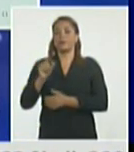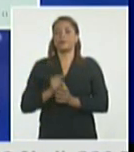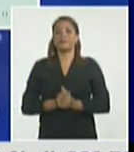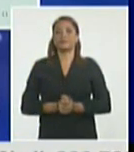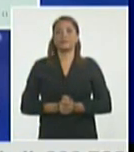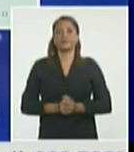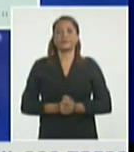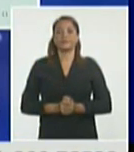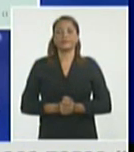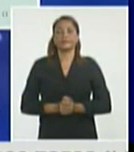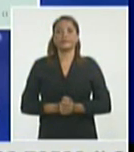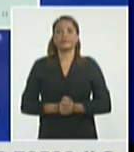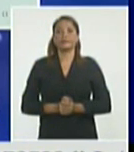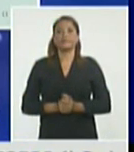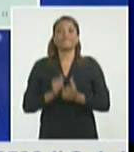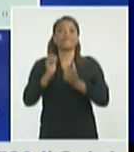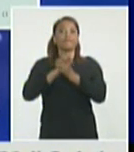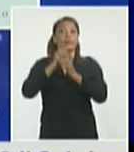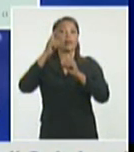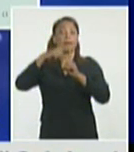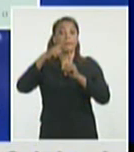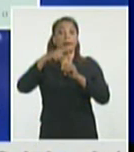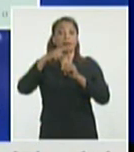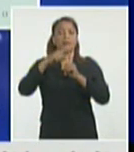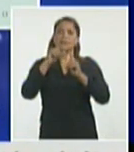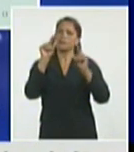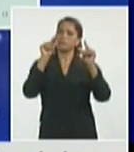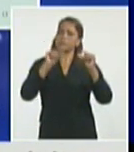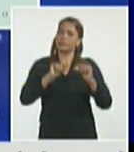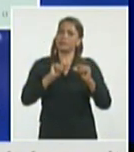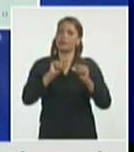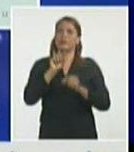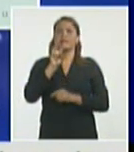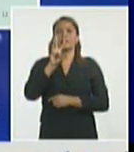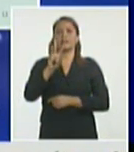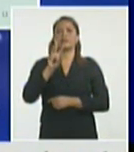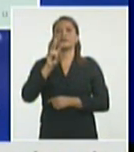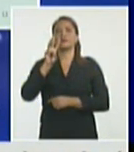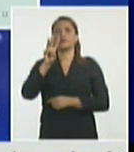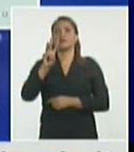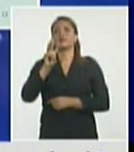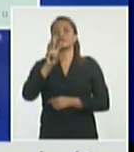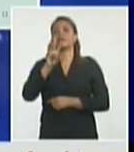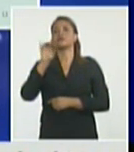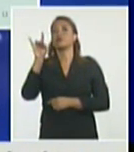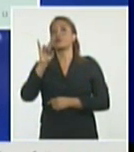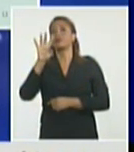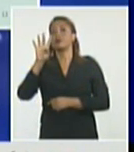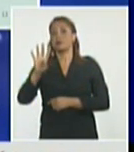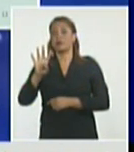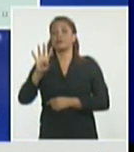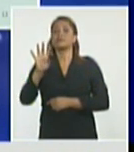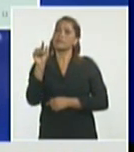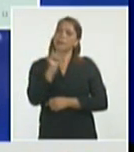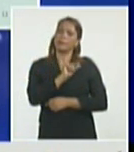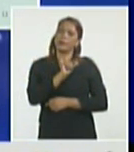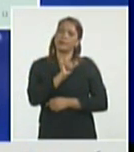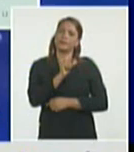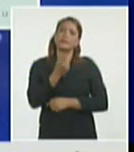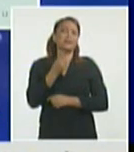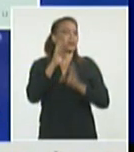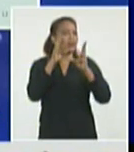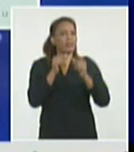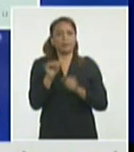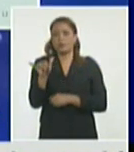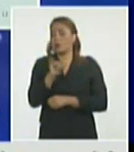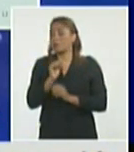1. Matanzas reduce, 394 menos, lo que lamentablemente una cifra